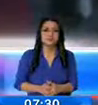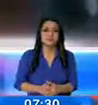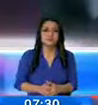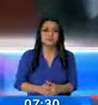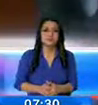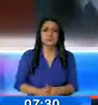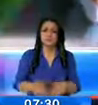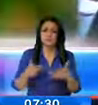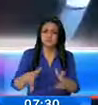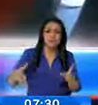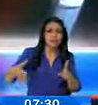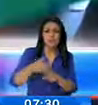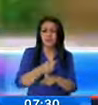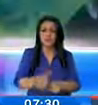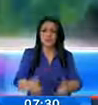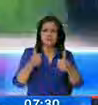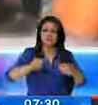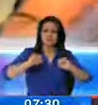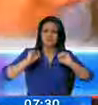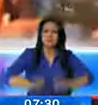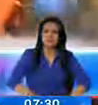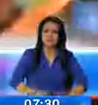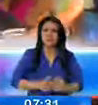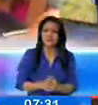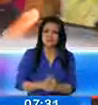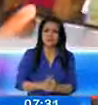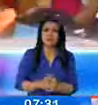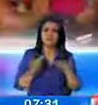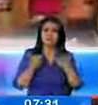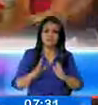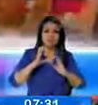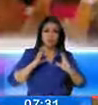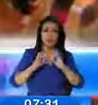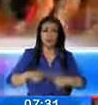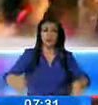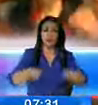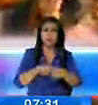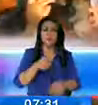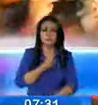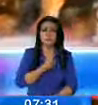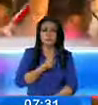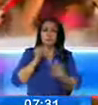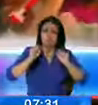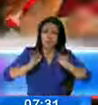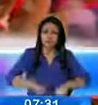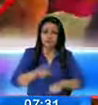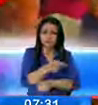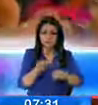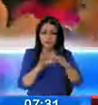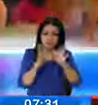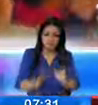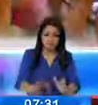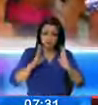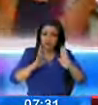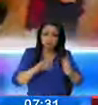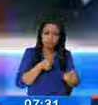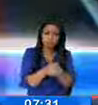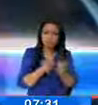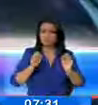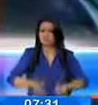¡Tendrá los millones que quieran! ¡Tendrá sus medios de comunicación! ¡Nosotros los tenemos a ustedes, compañeros!